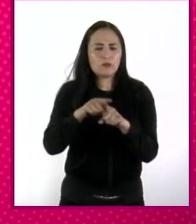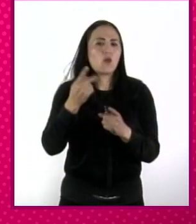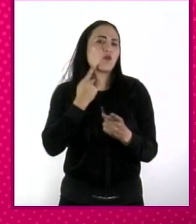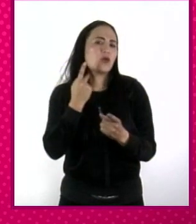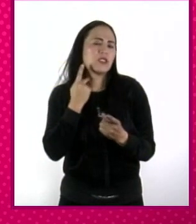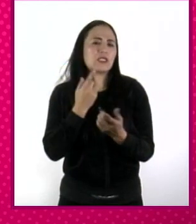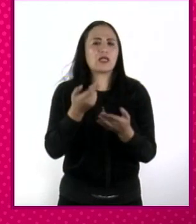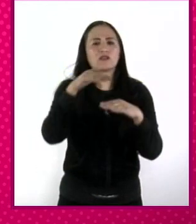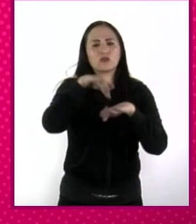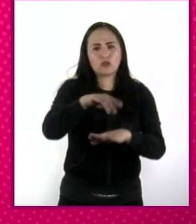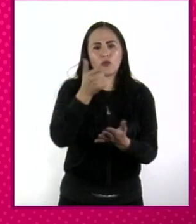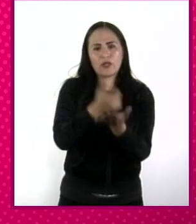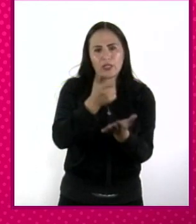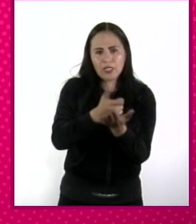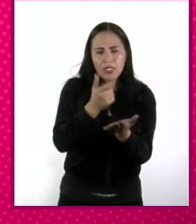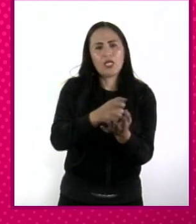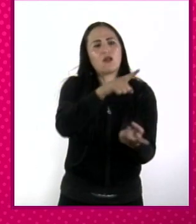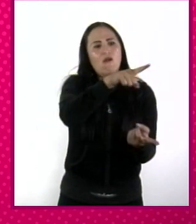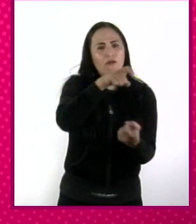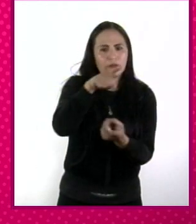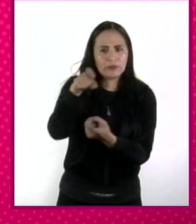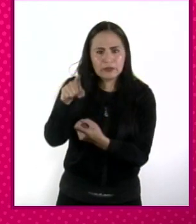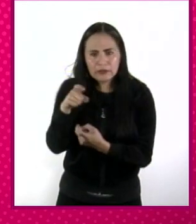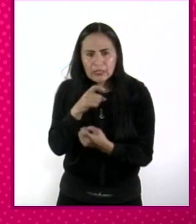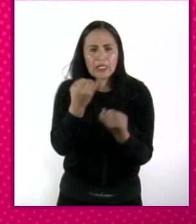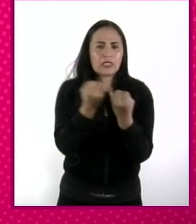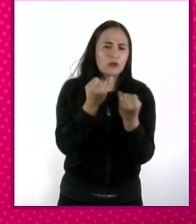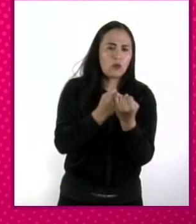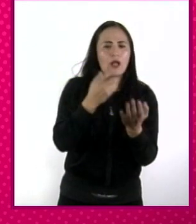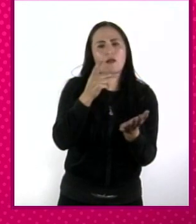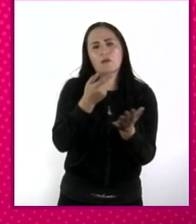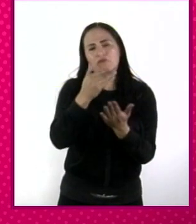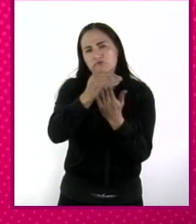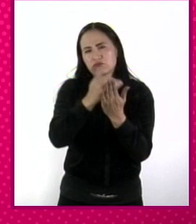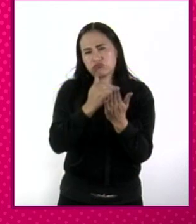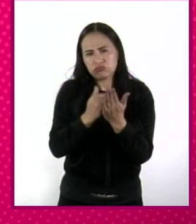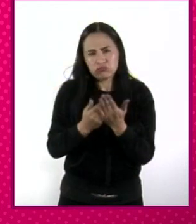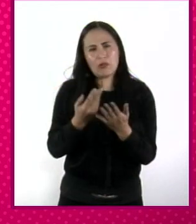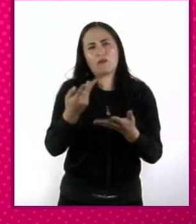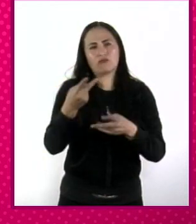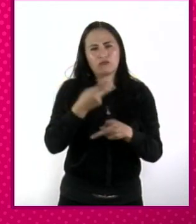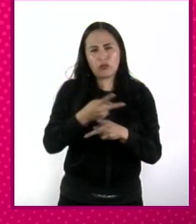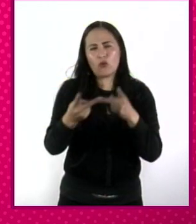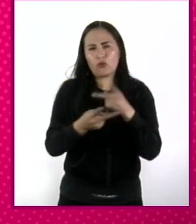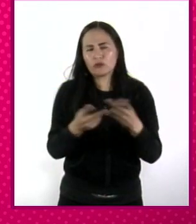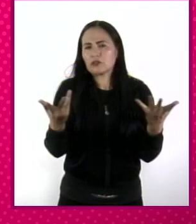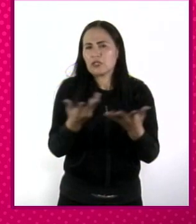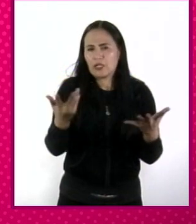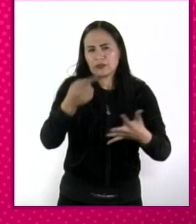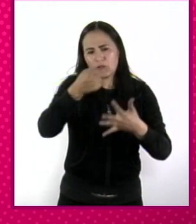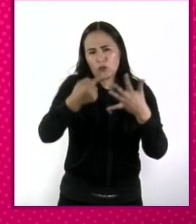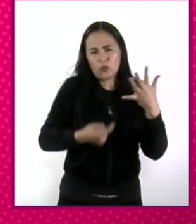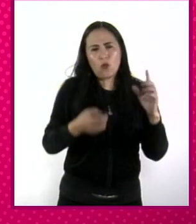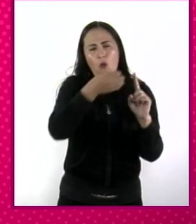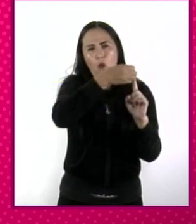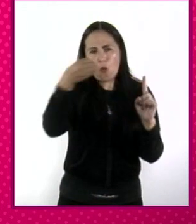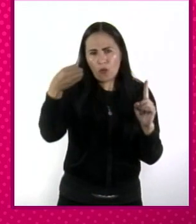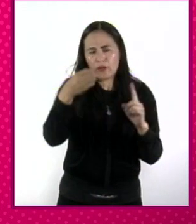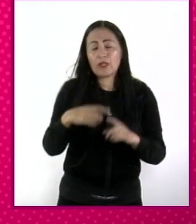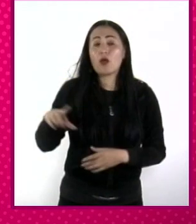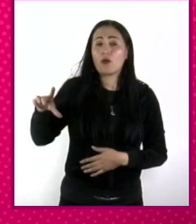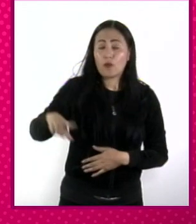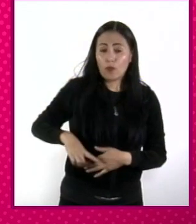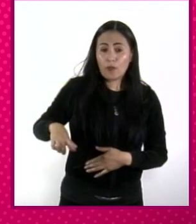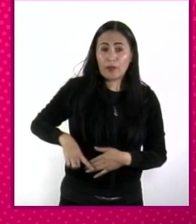sus políticas fiscales, sus políticas productivas, para que a través de ella el Estado pueda intervenir,